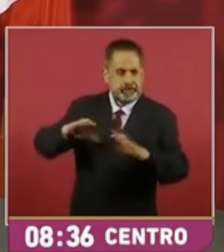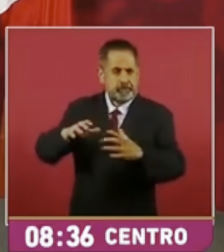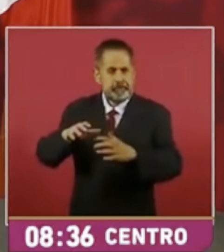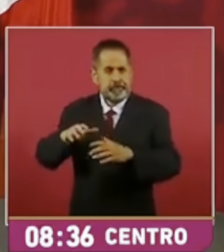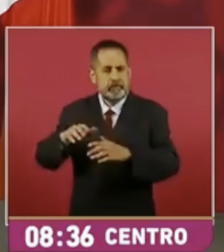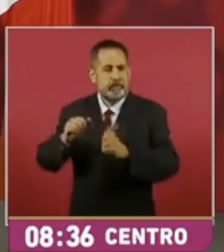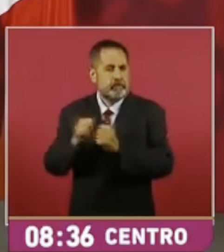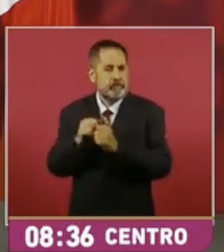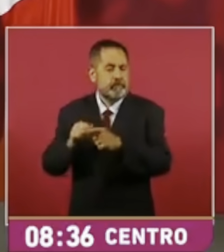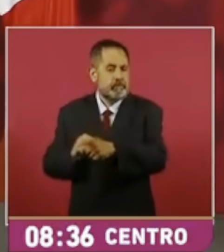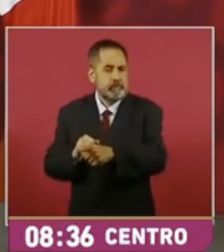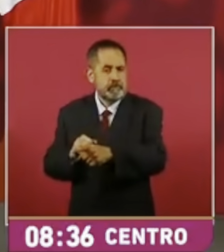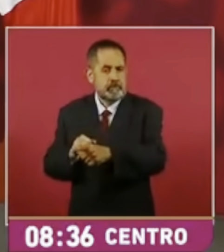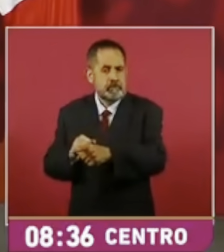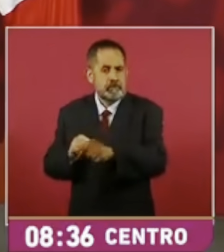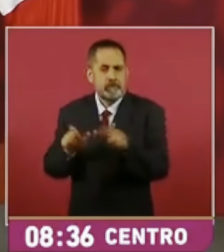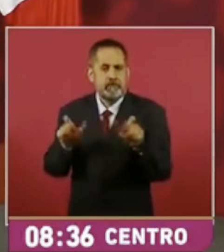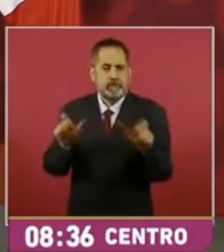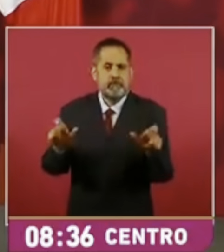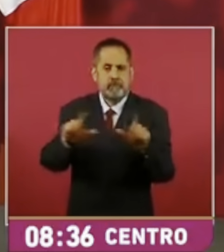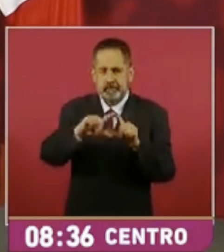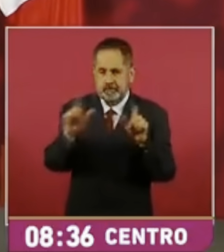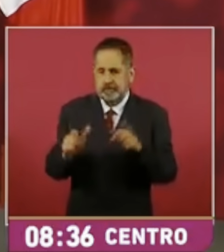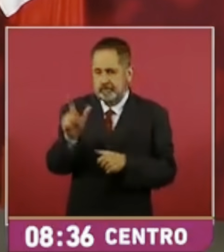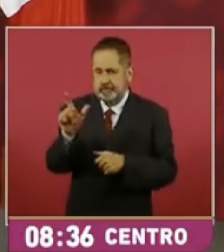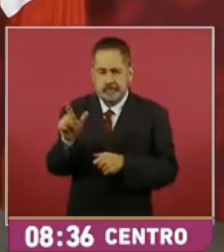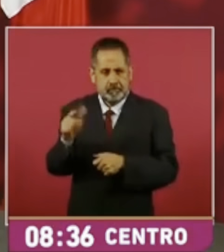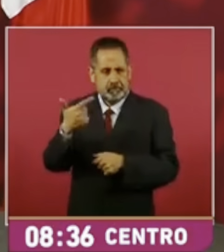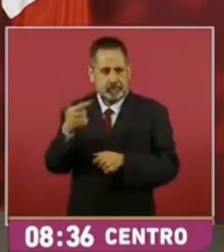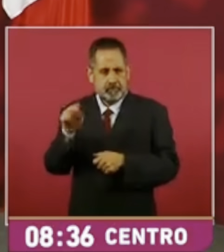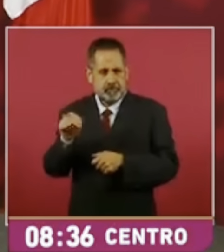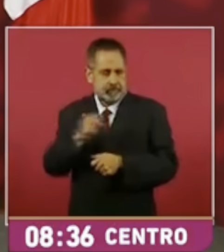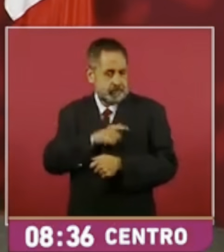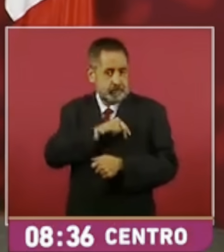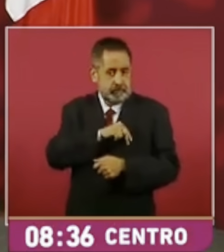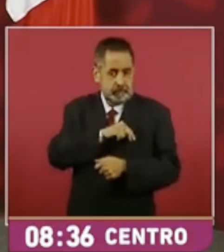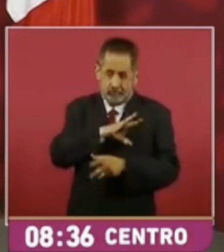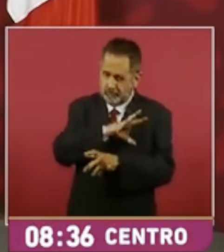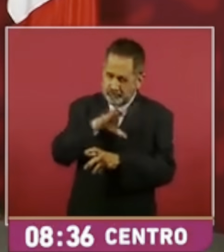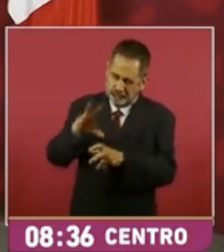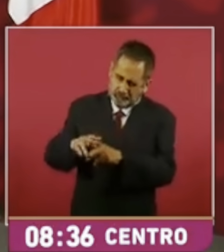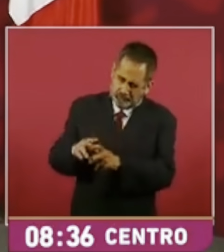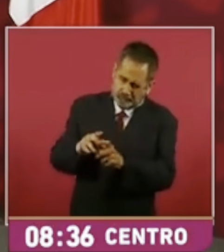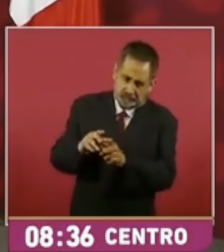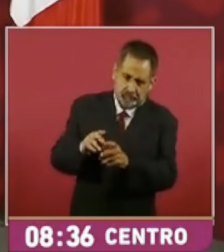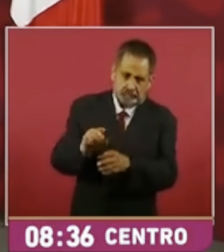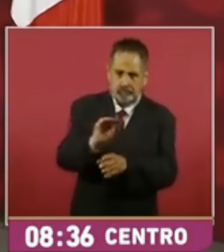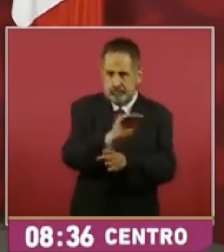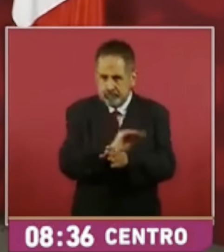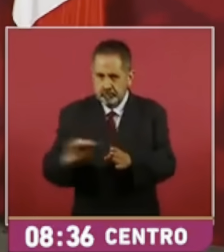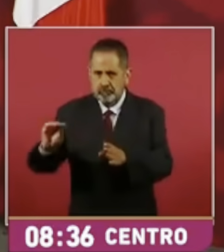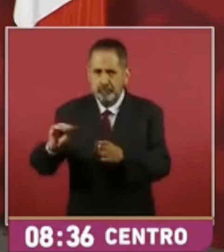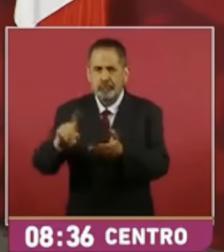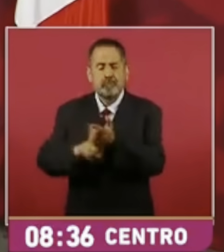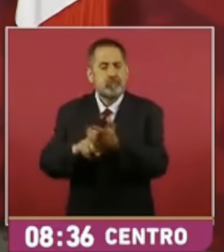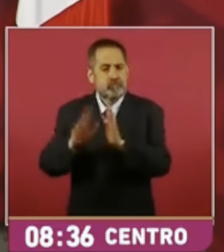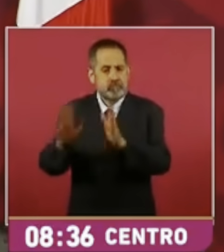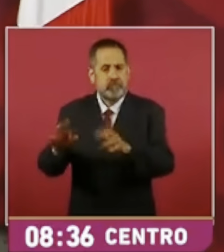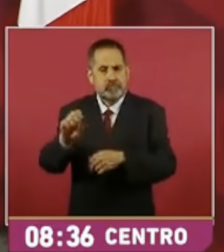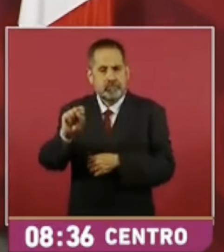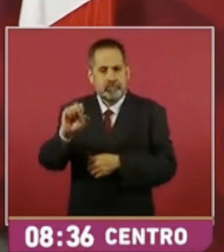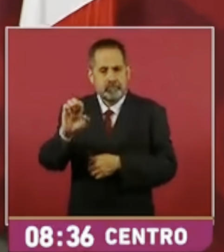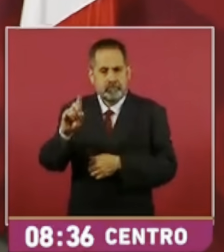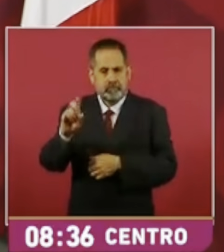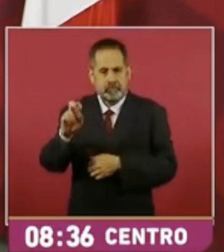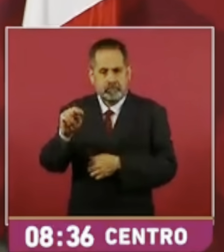con la Guardia Nacional completa, ya pasa a la Secretaría de la Defensa. En